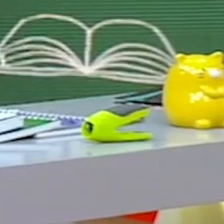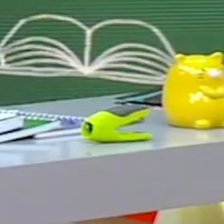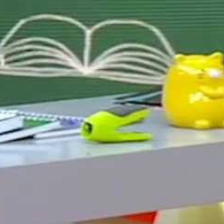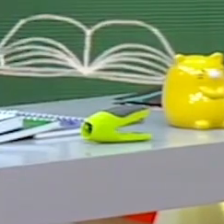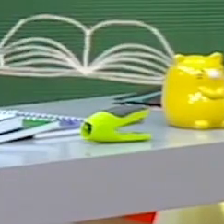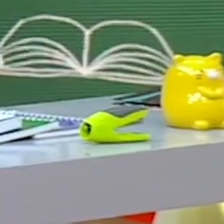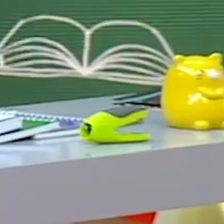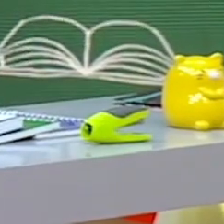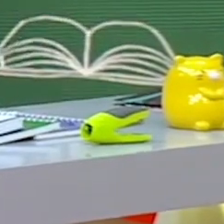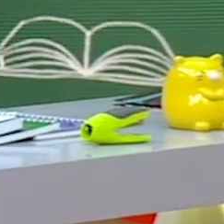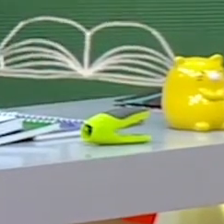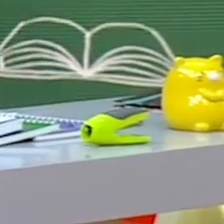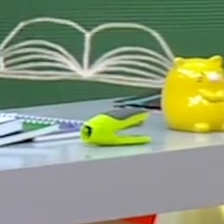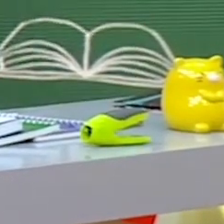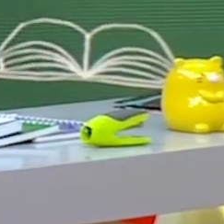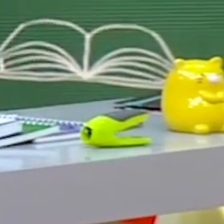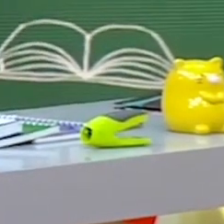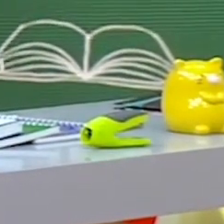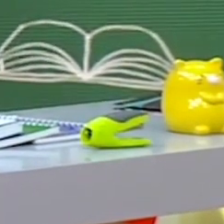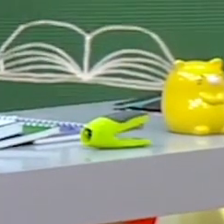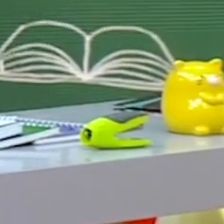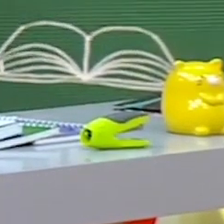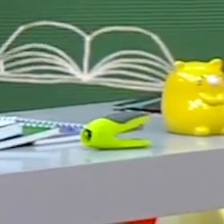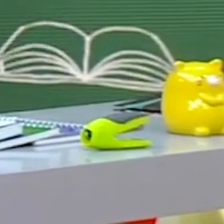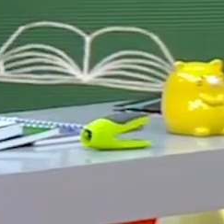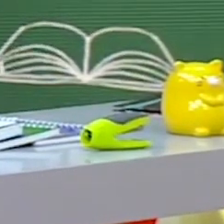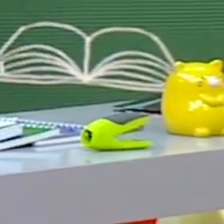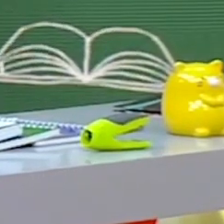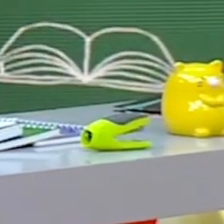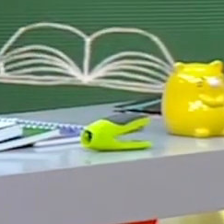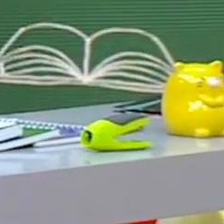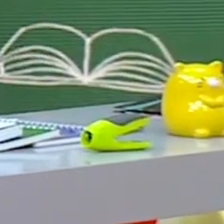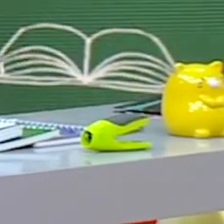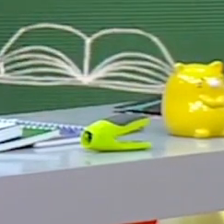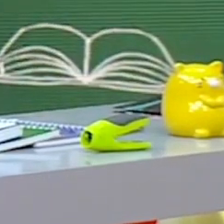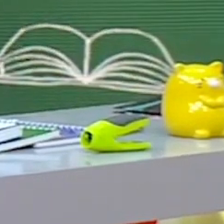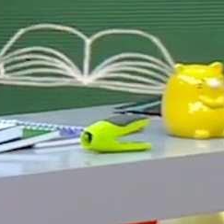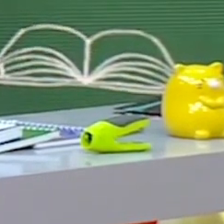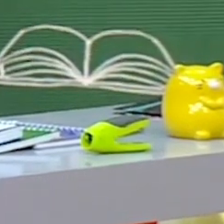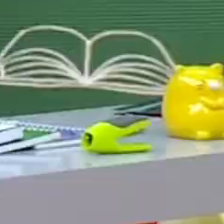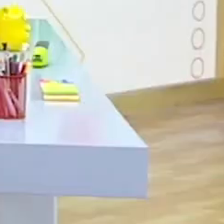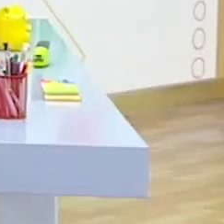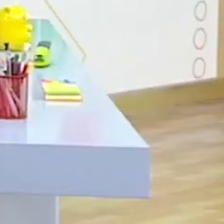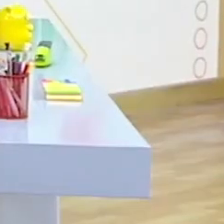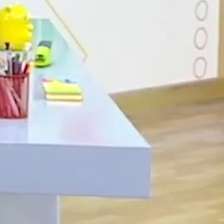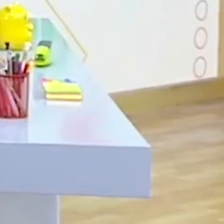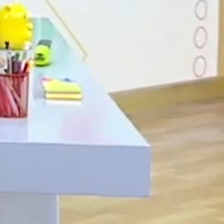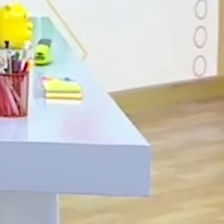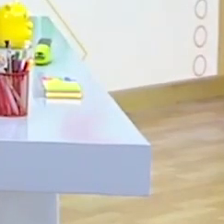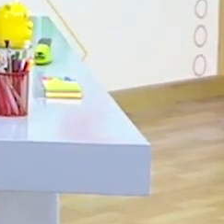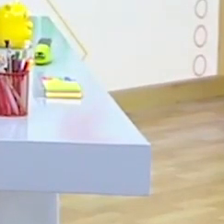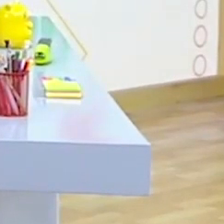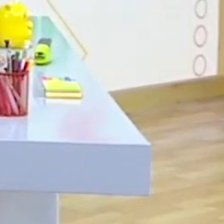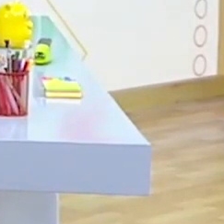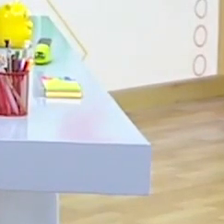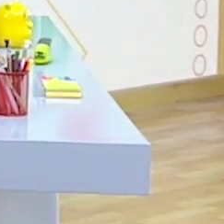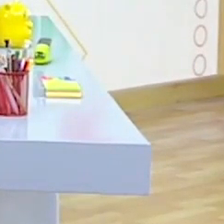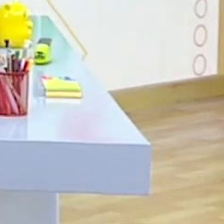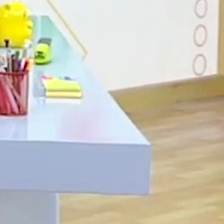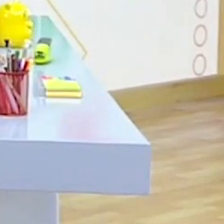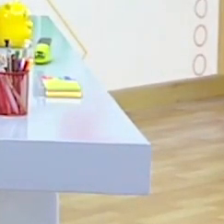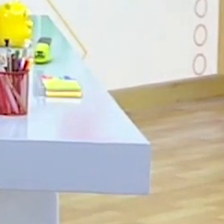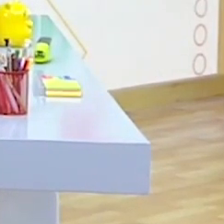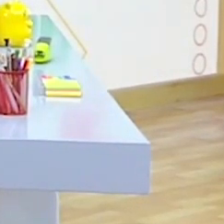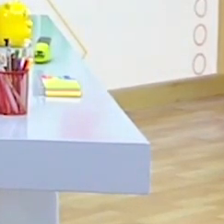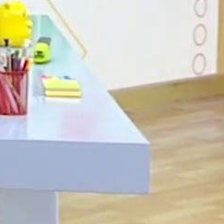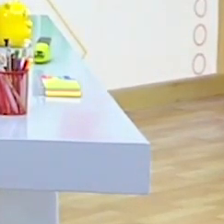de hoy vamos a trabajar el área de matemática, orientada para estudiantes de segundo de secundaria. Como siempre, si un familiar o